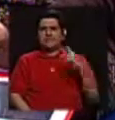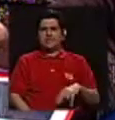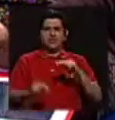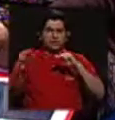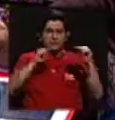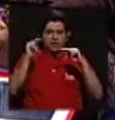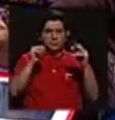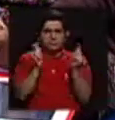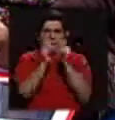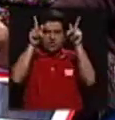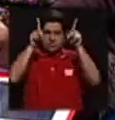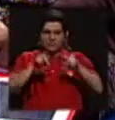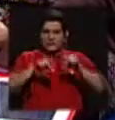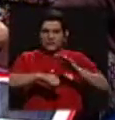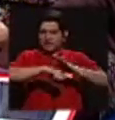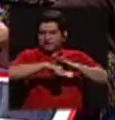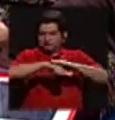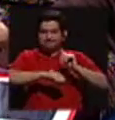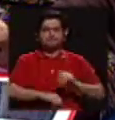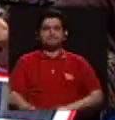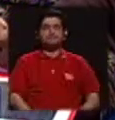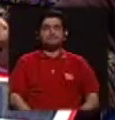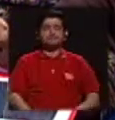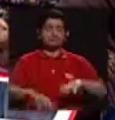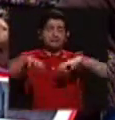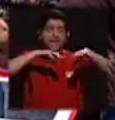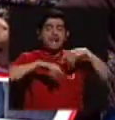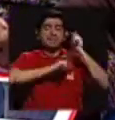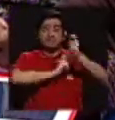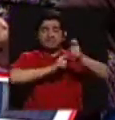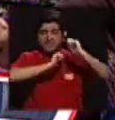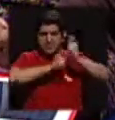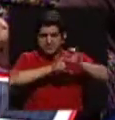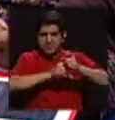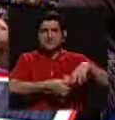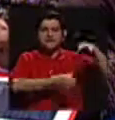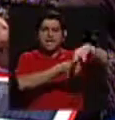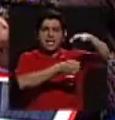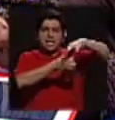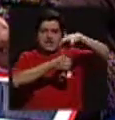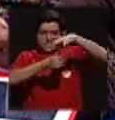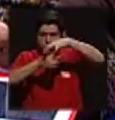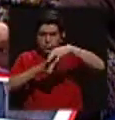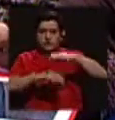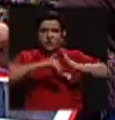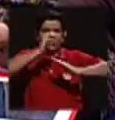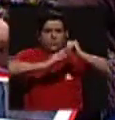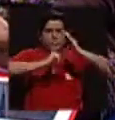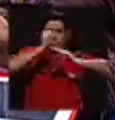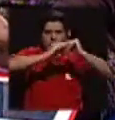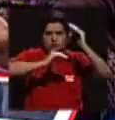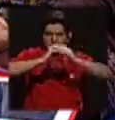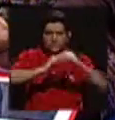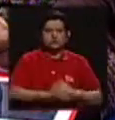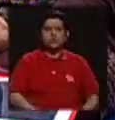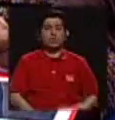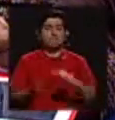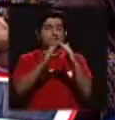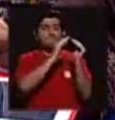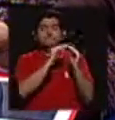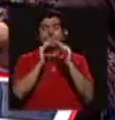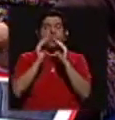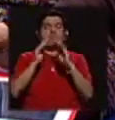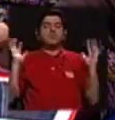de personas, por ejemplo, en actividades pesqueras, en agricultura, en construcción, ¿verdad? Donde la